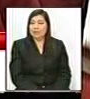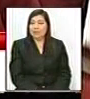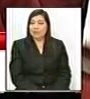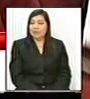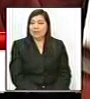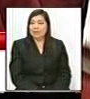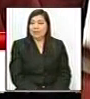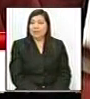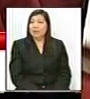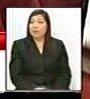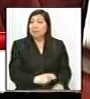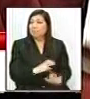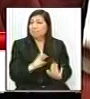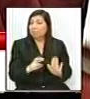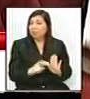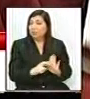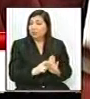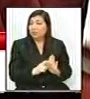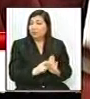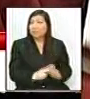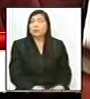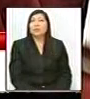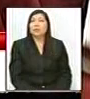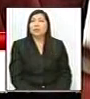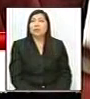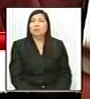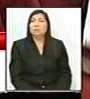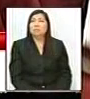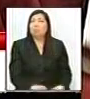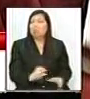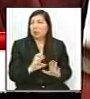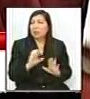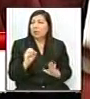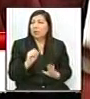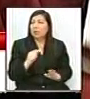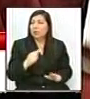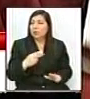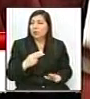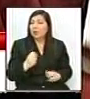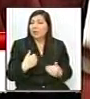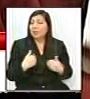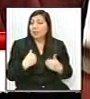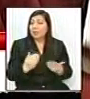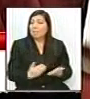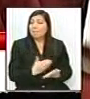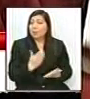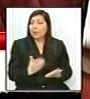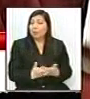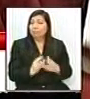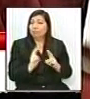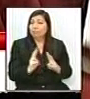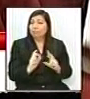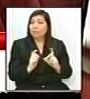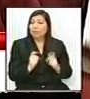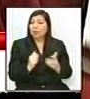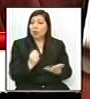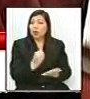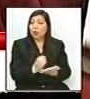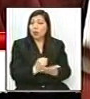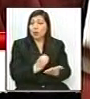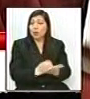el proyecto de Sechura y Parachique, que tienen problemas, observaciones por el contrato